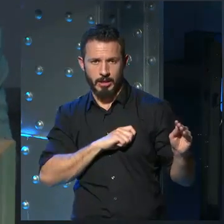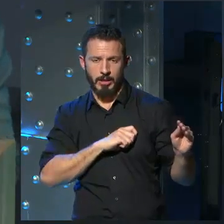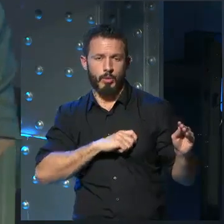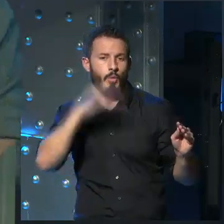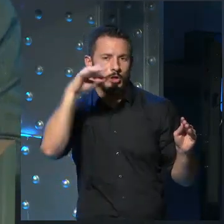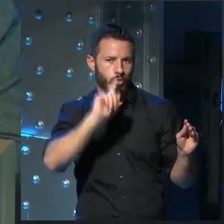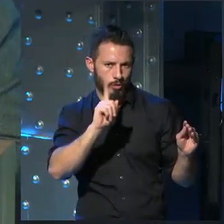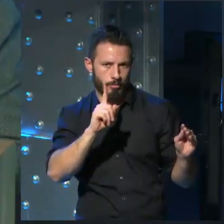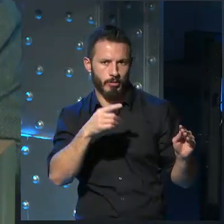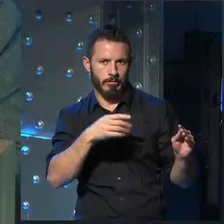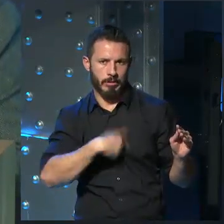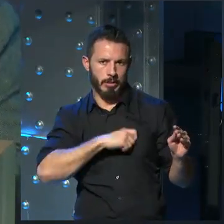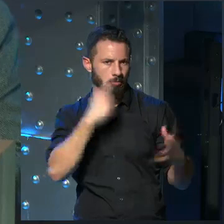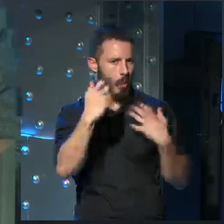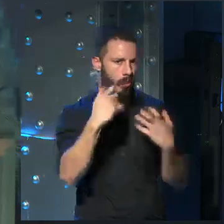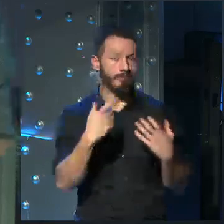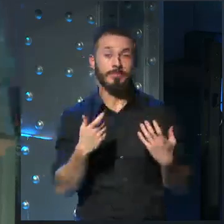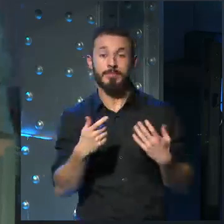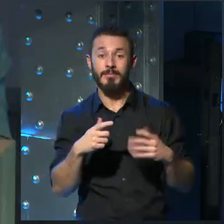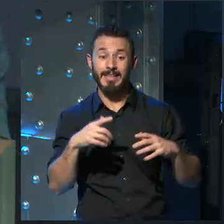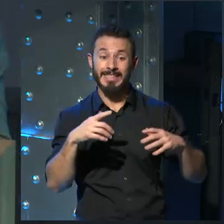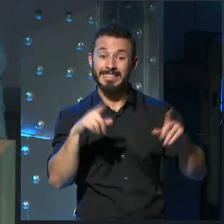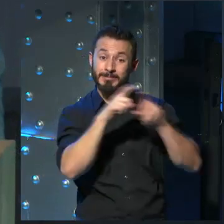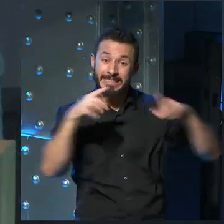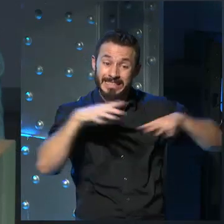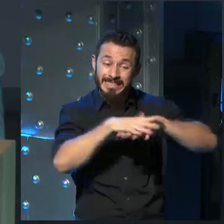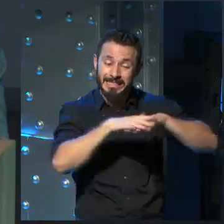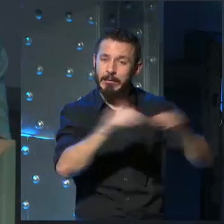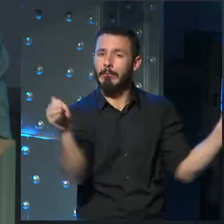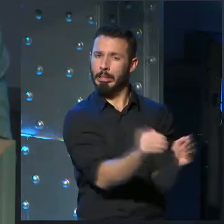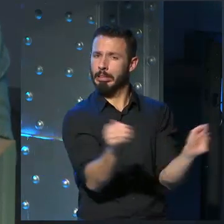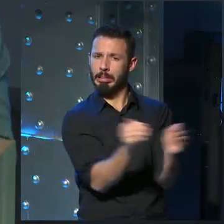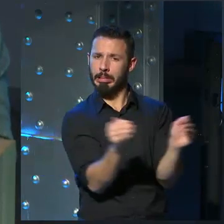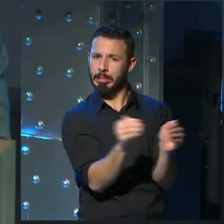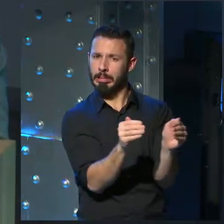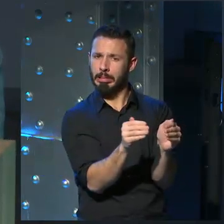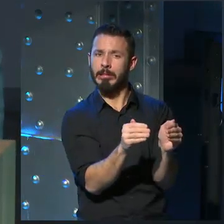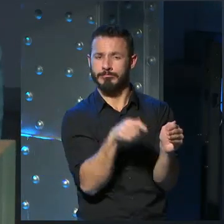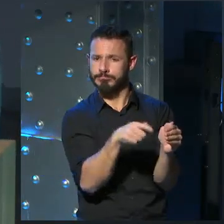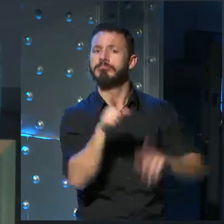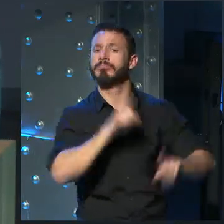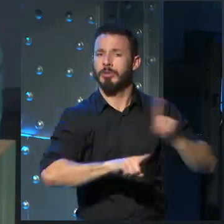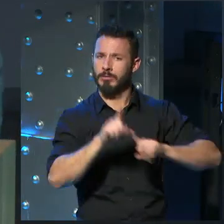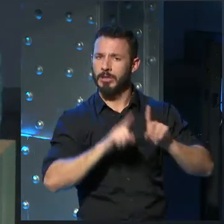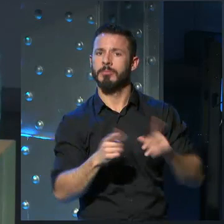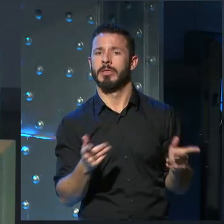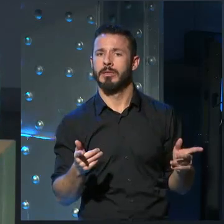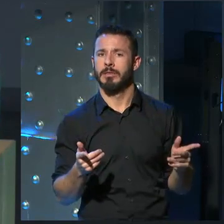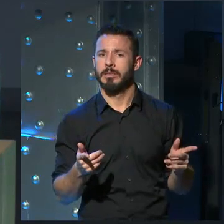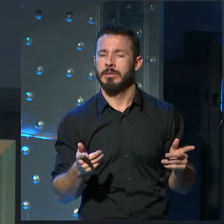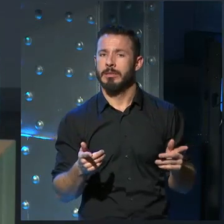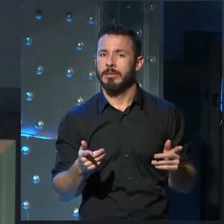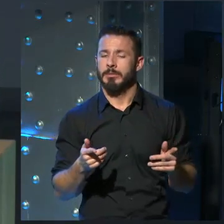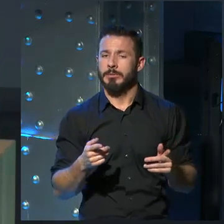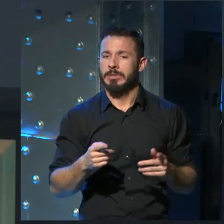en el caso español, en el que el tejido empresarial español es muy pequeño. Tiene un problema, vamos a